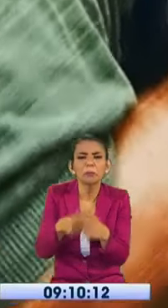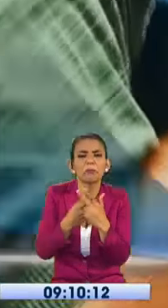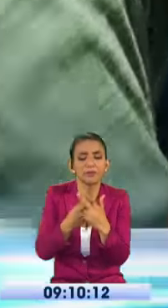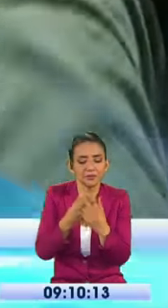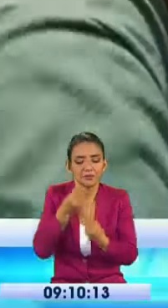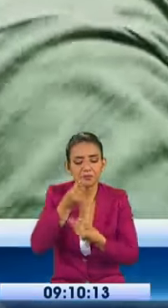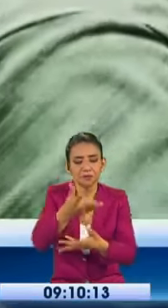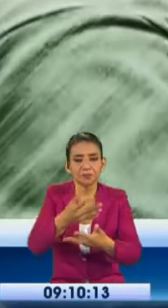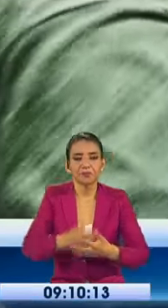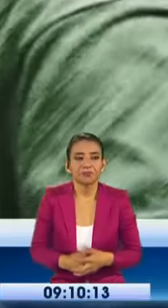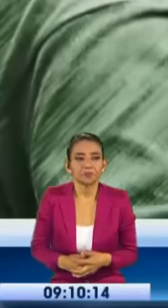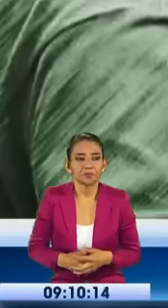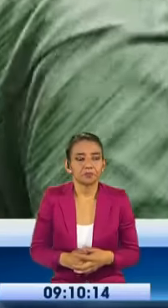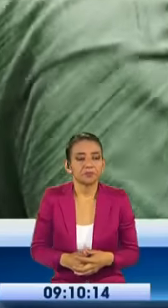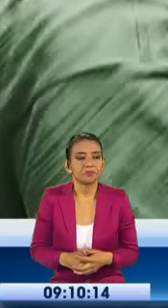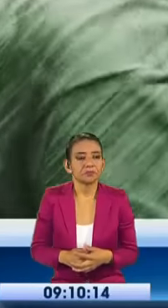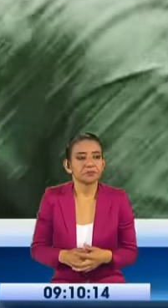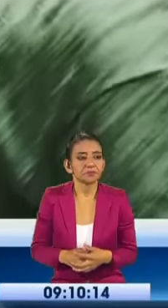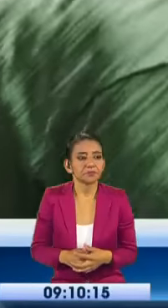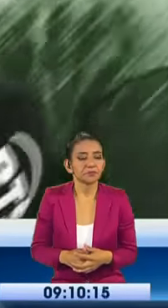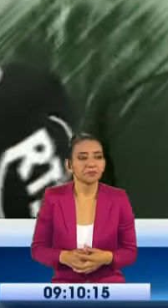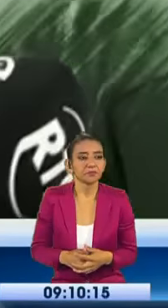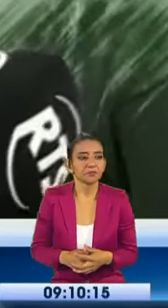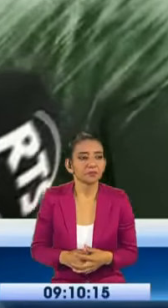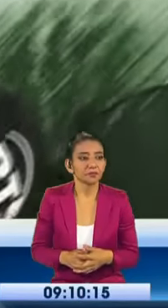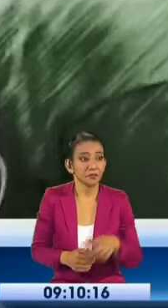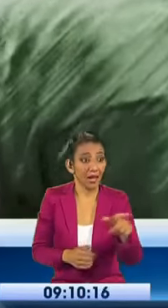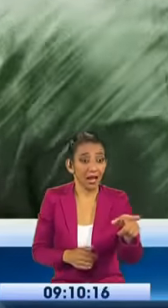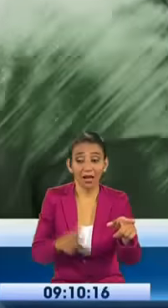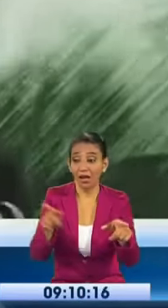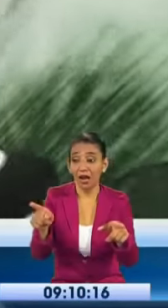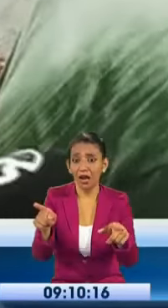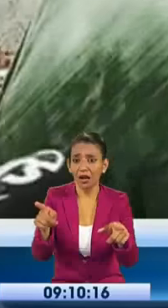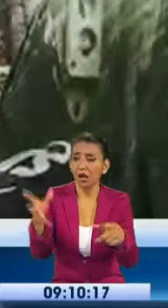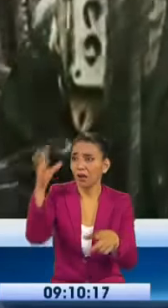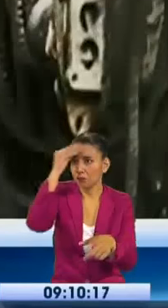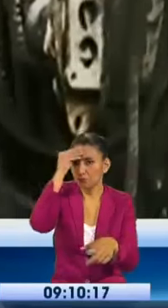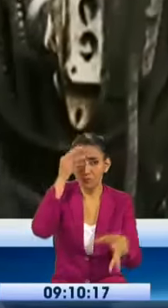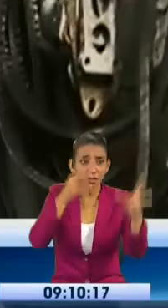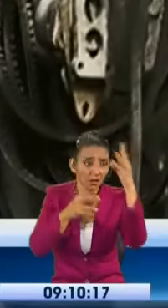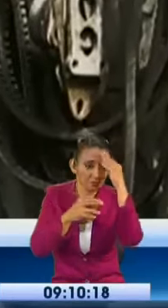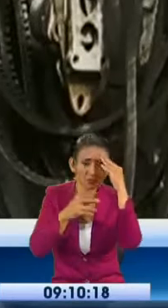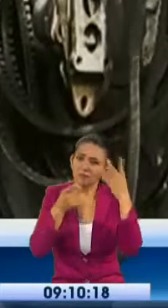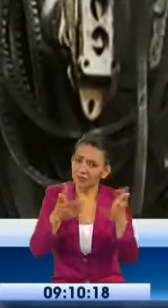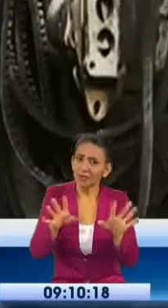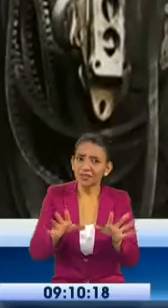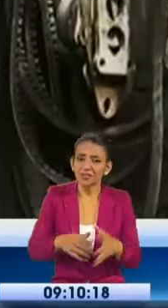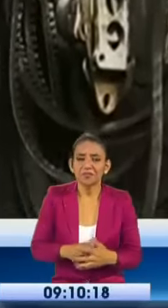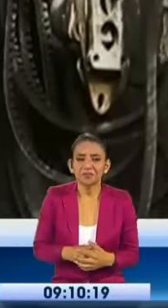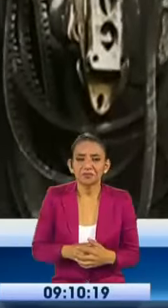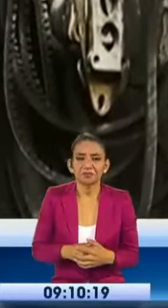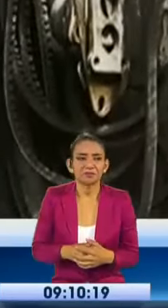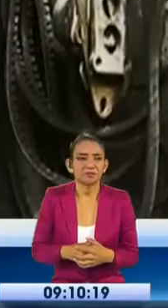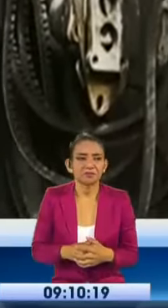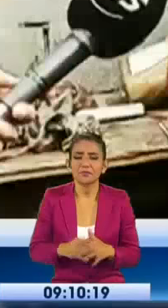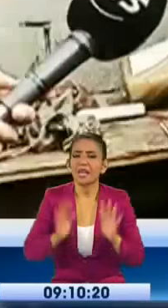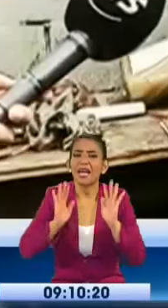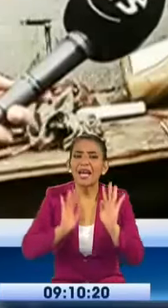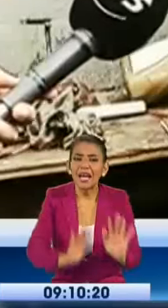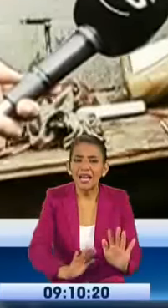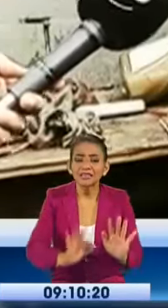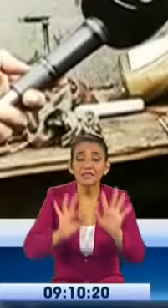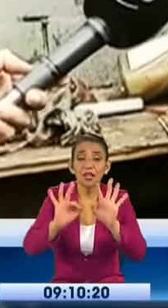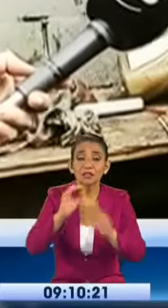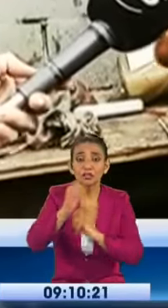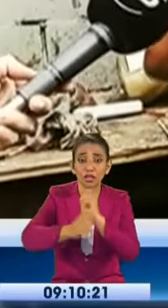hijo está al lado de él y ahí, de ahí uno aprende, pues. El oficio fue un bicho que se le metió desde que